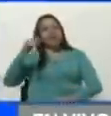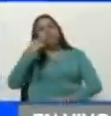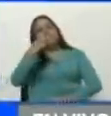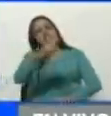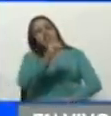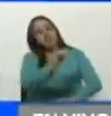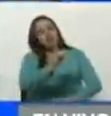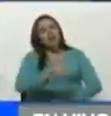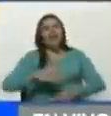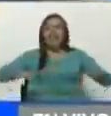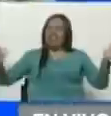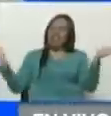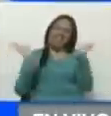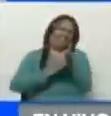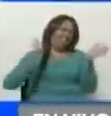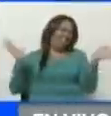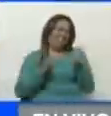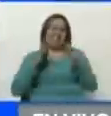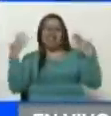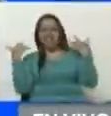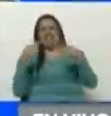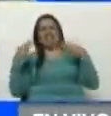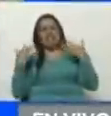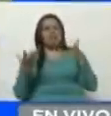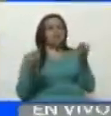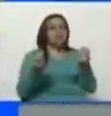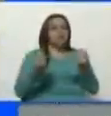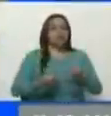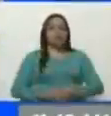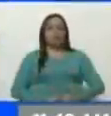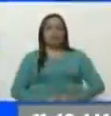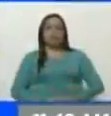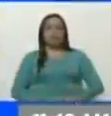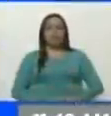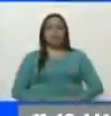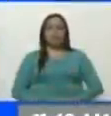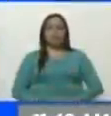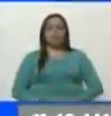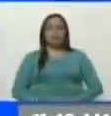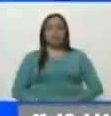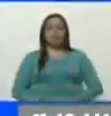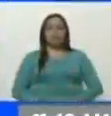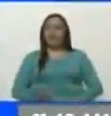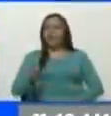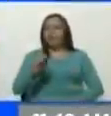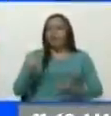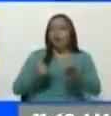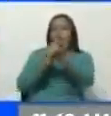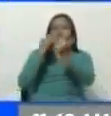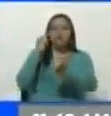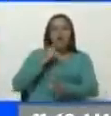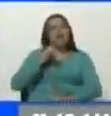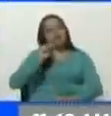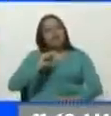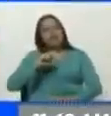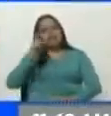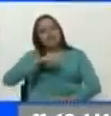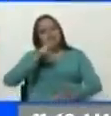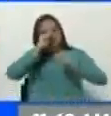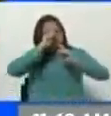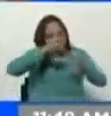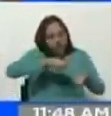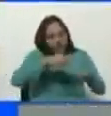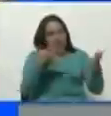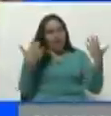y la ovación es extraordinaria. Eso no es que sea tanto el bolivarianismo, que si bien merece ese aplauso,